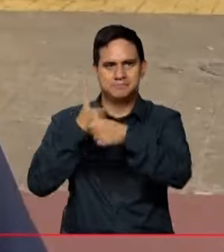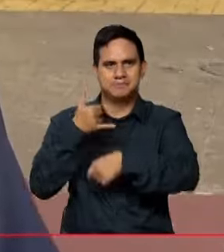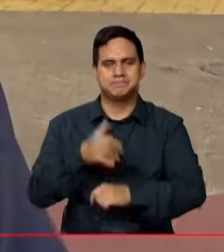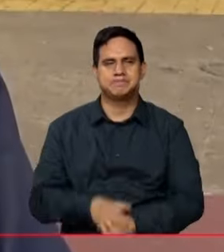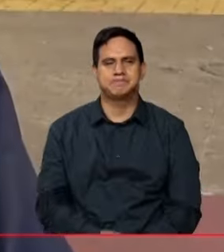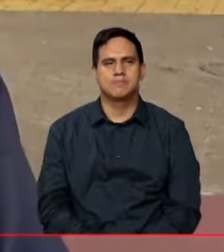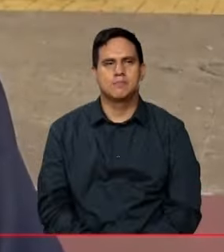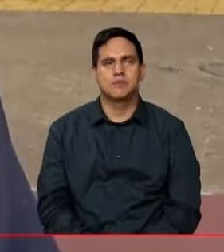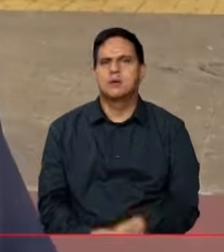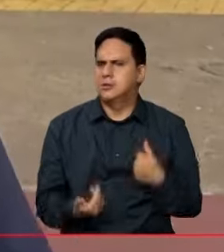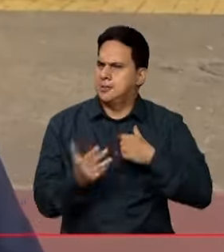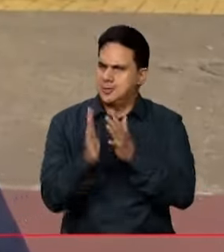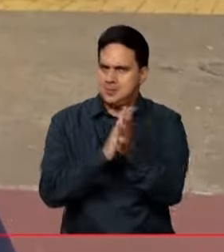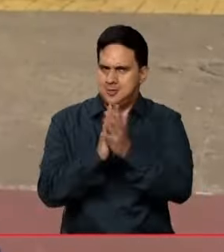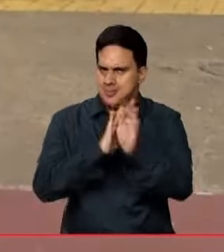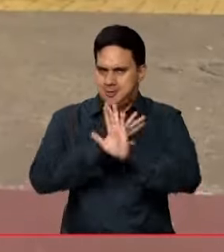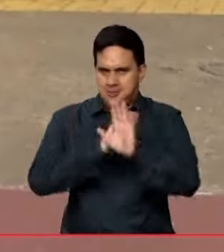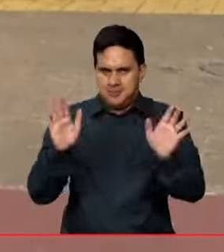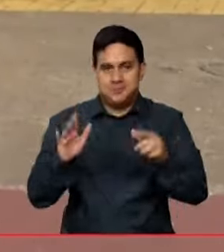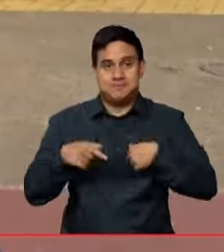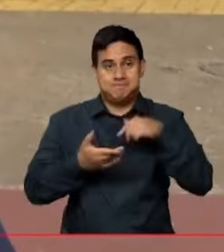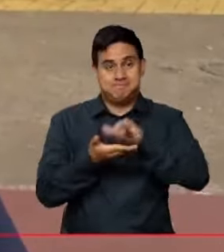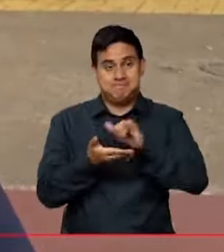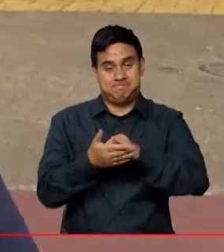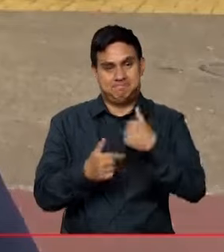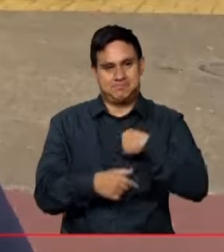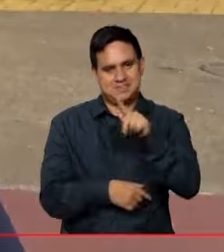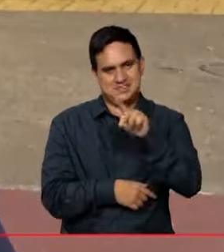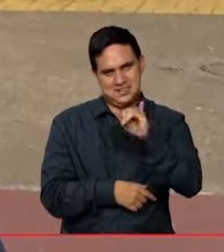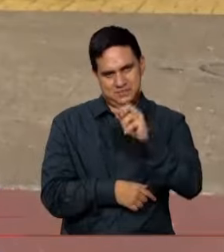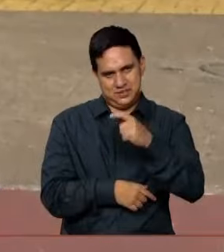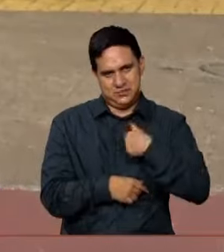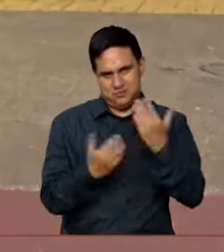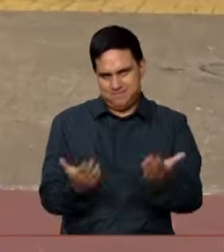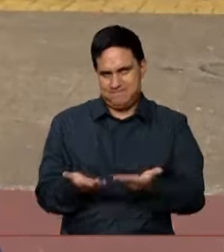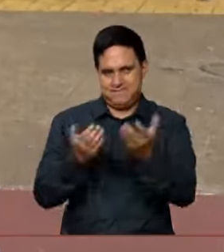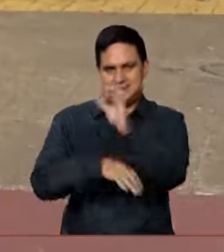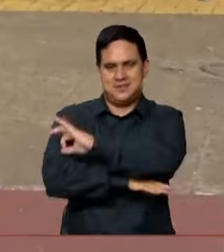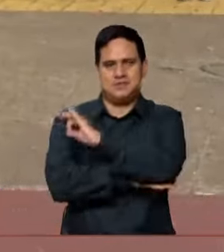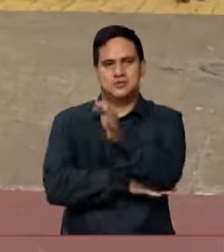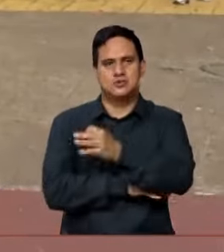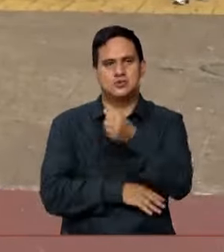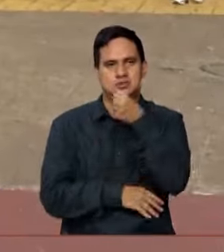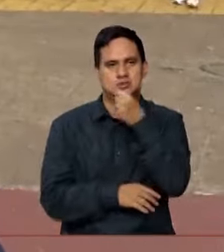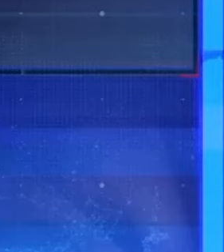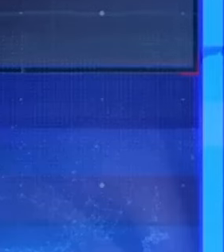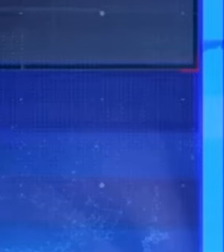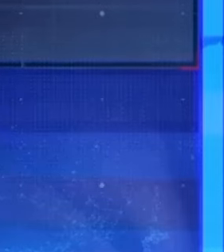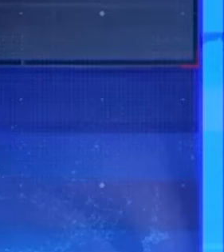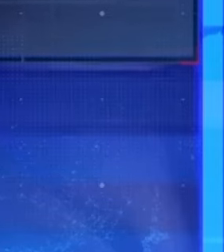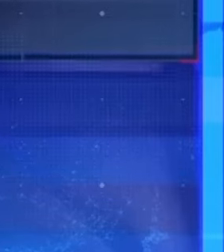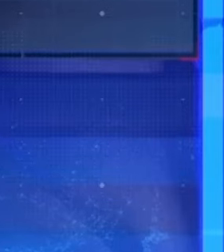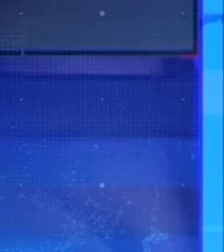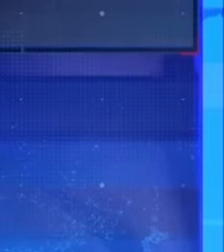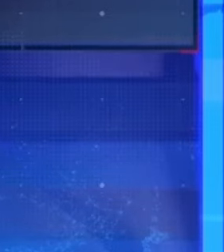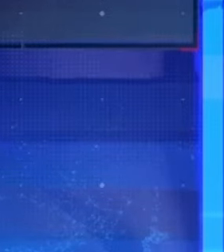Esa es toda la información. Desde Buenaventura informó Jefferson Alarcón Perdomo para Telepacífico Noticias, la región todos los días.